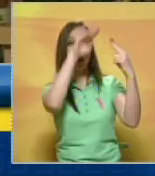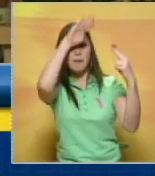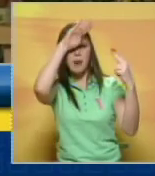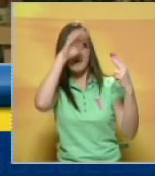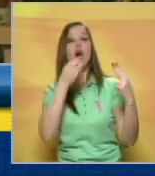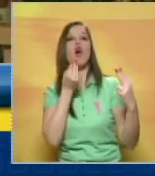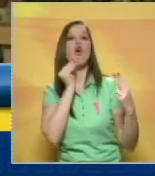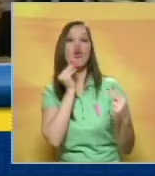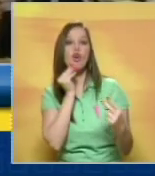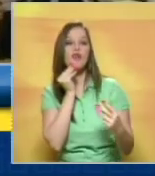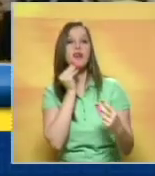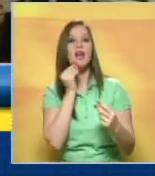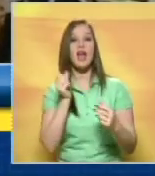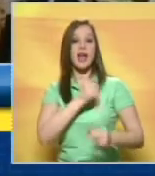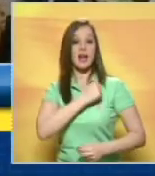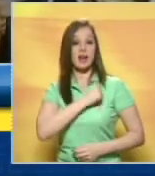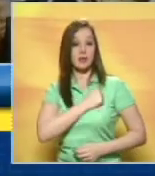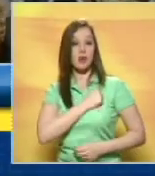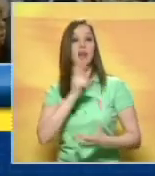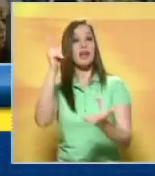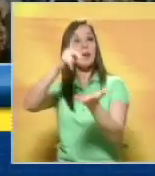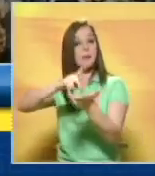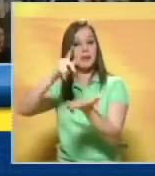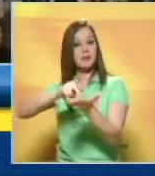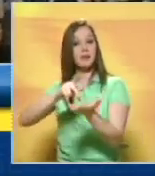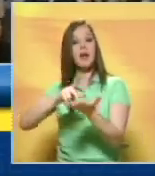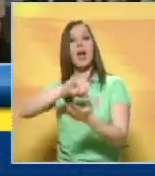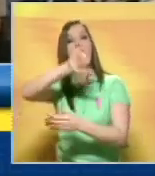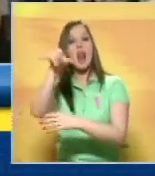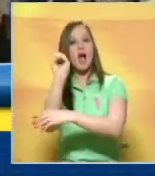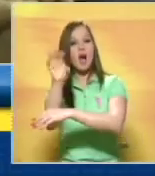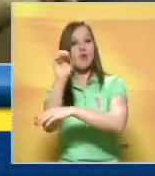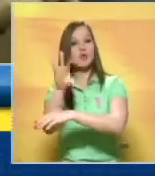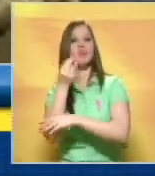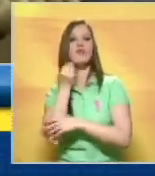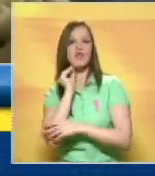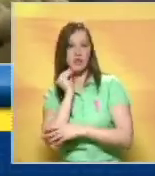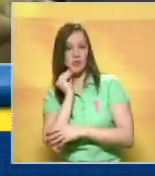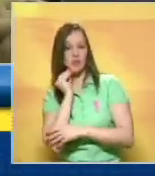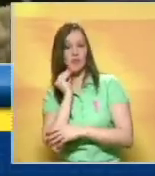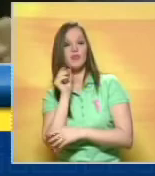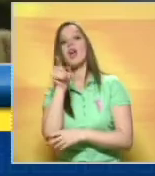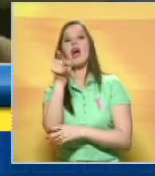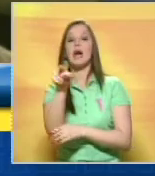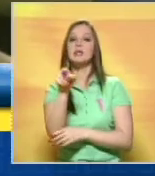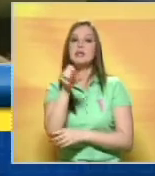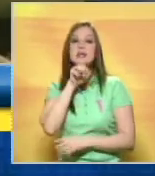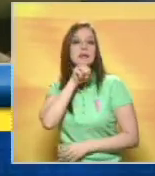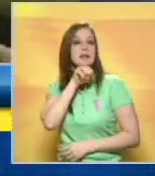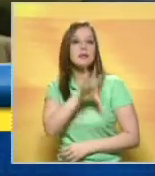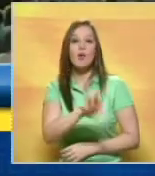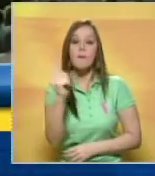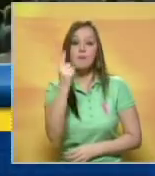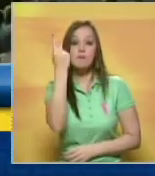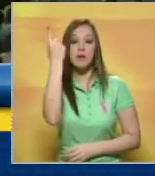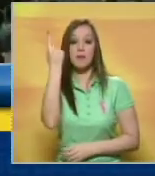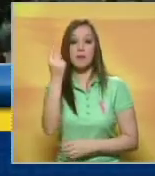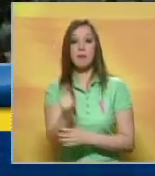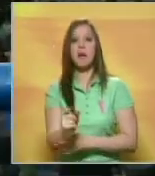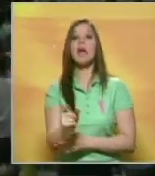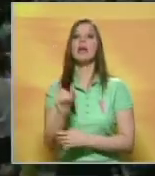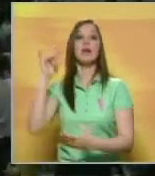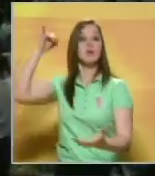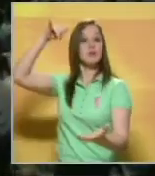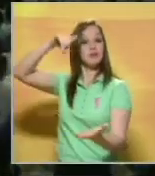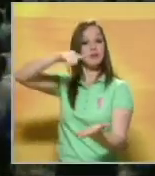jóvenes católicos asiáticos que participan en la Jornada de la Juventud. La visita a ese país se considera histórica por ser el primer